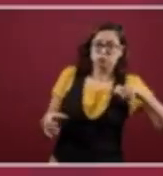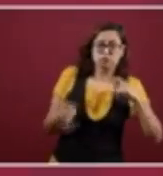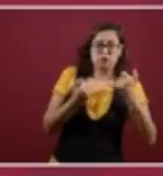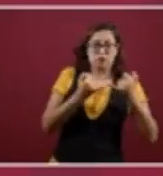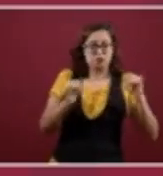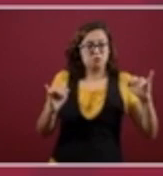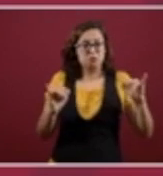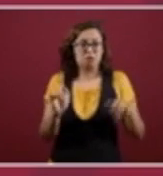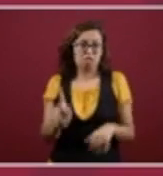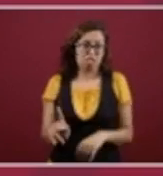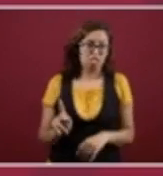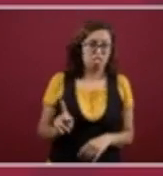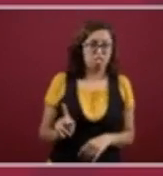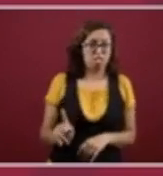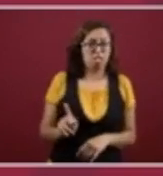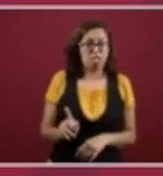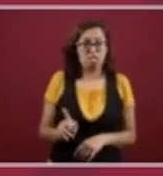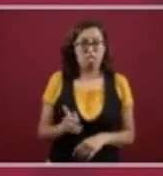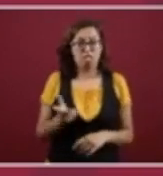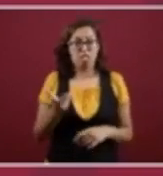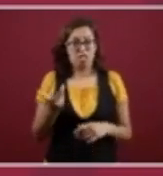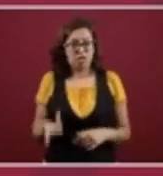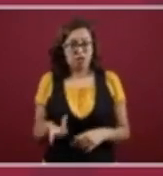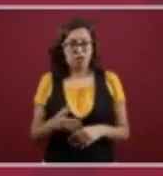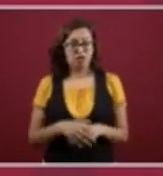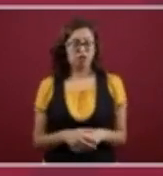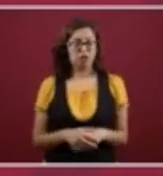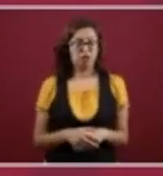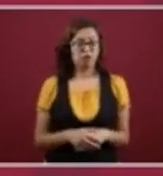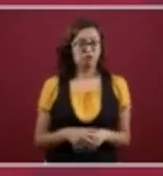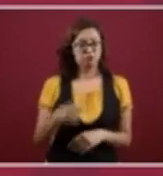y actúan con profesionalismo, con objetividad,